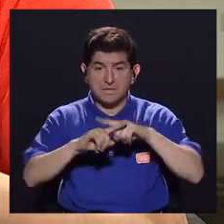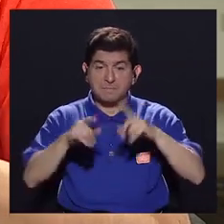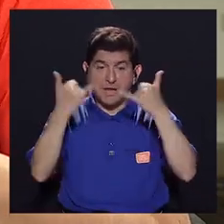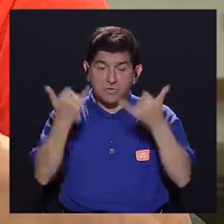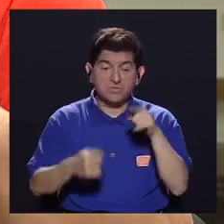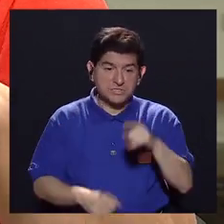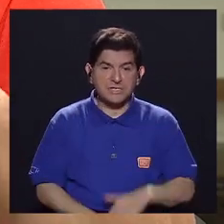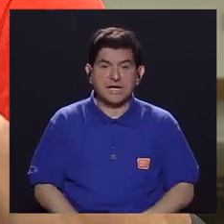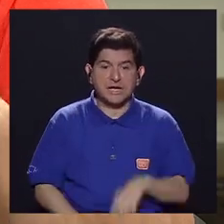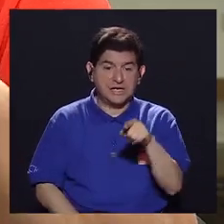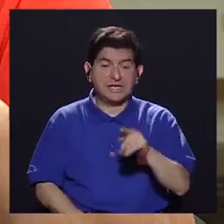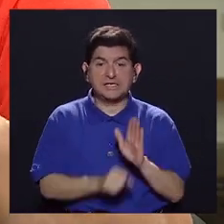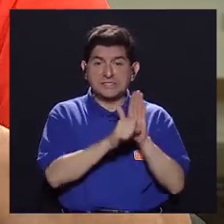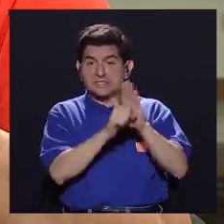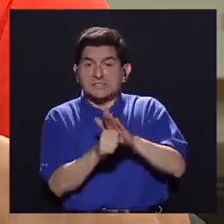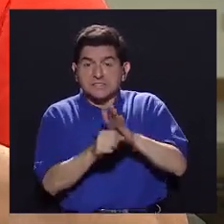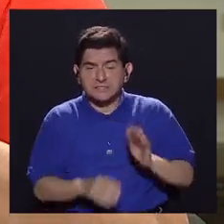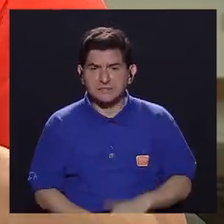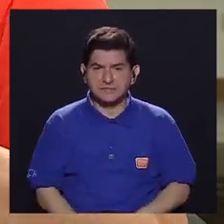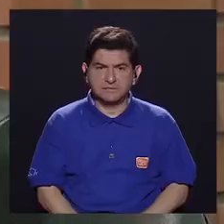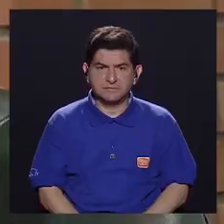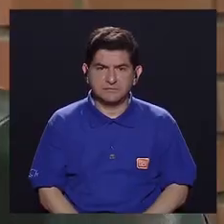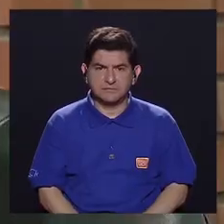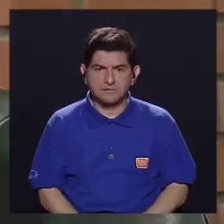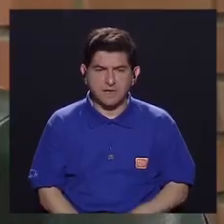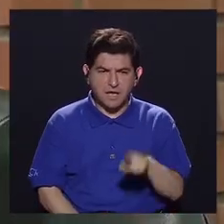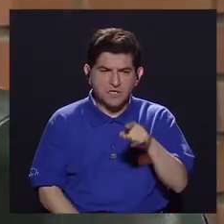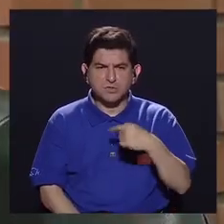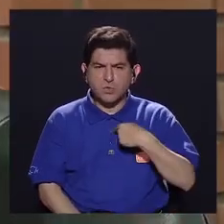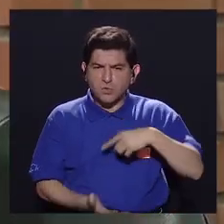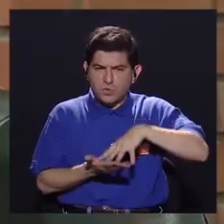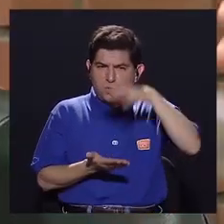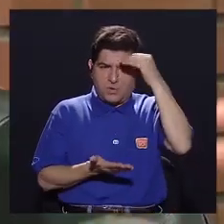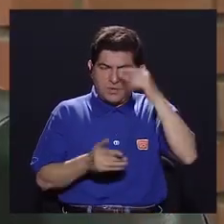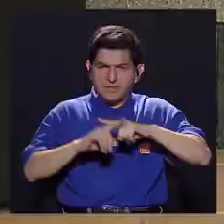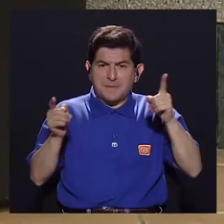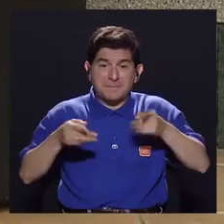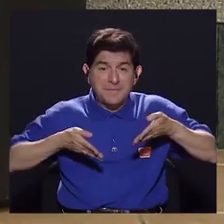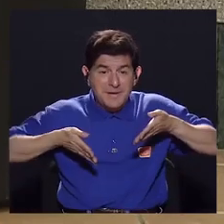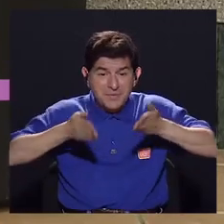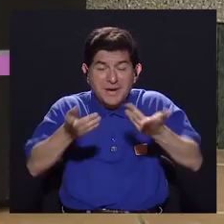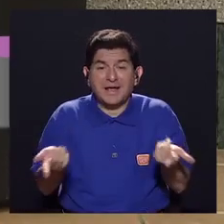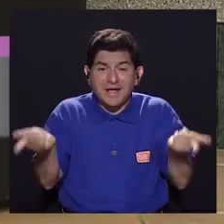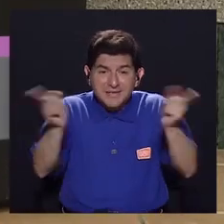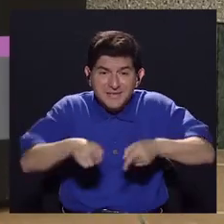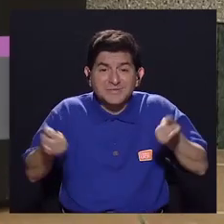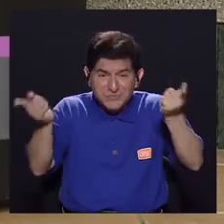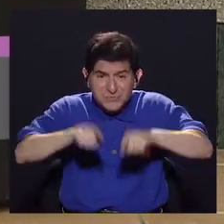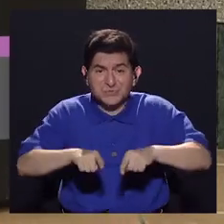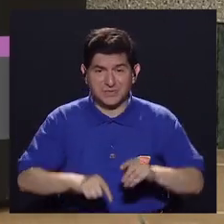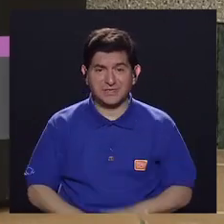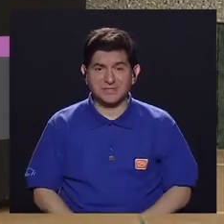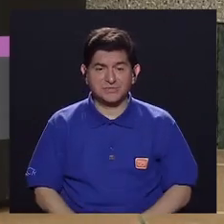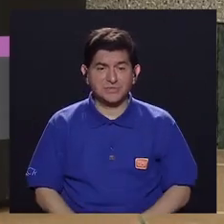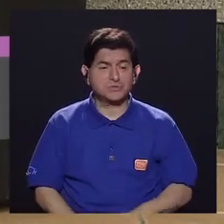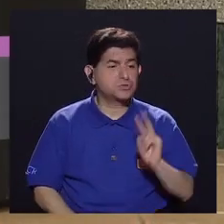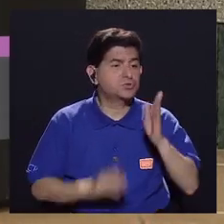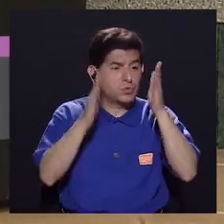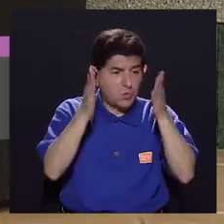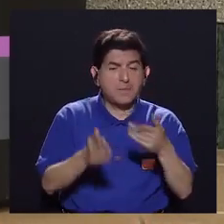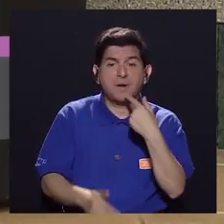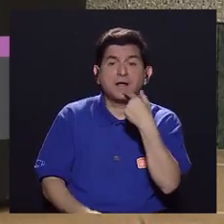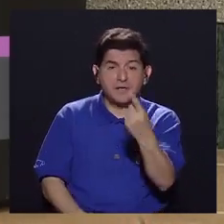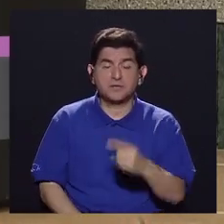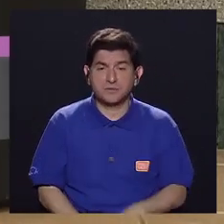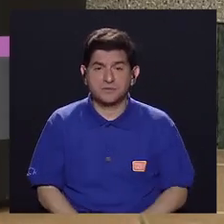lo está condicionando, ya uno pues coge para su saco. Pero también es, en la calle suceden cosas, y en la calle los compañeros